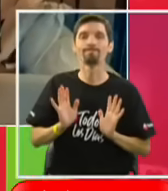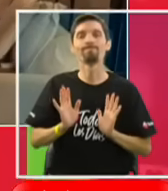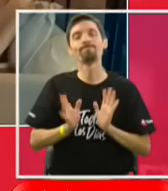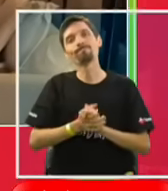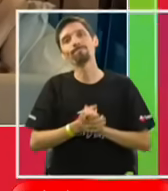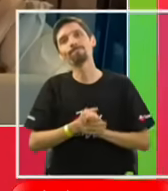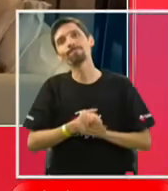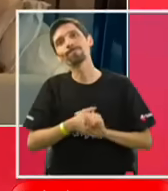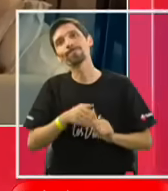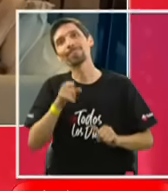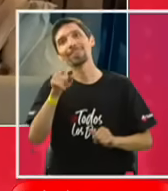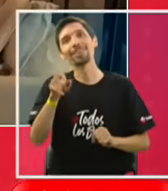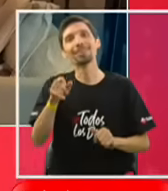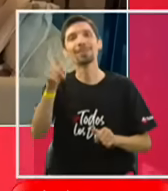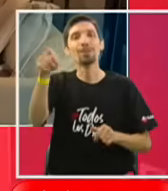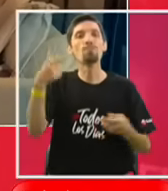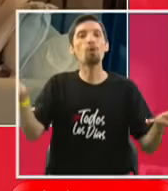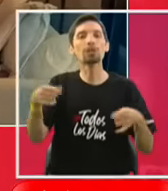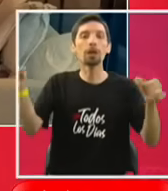nosotros...